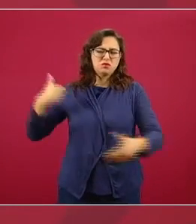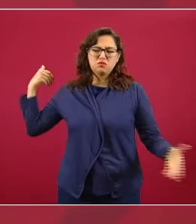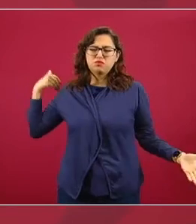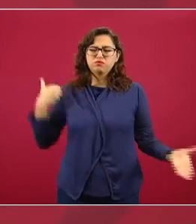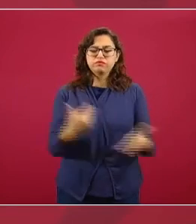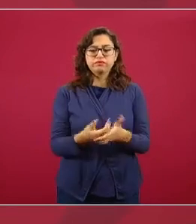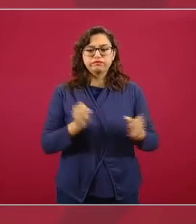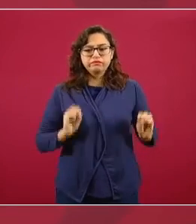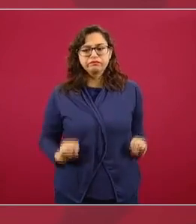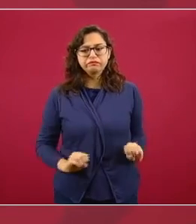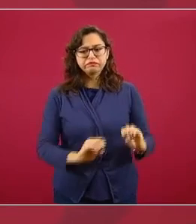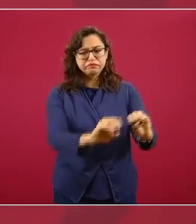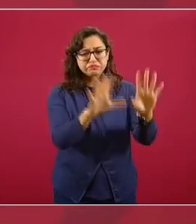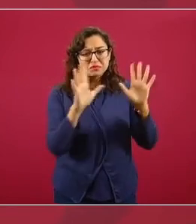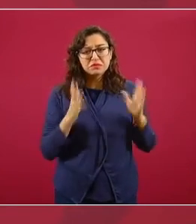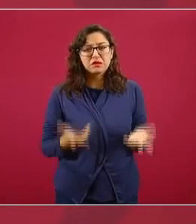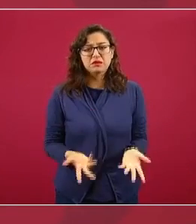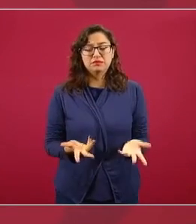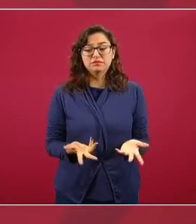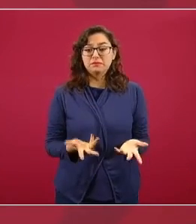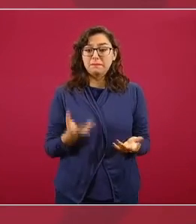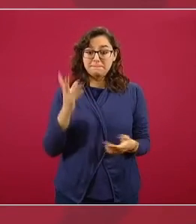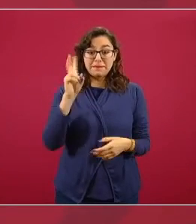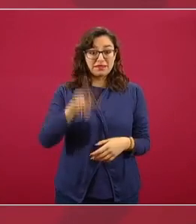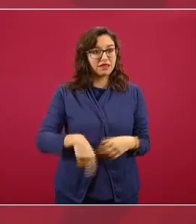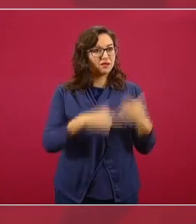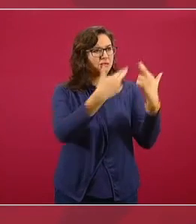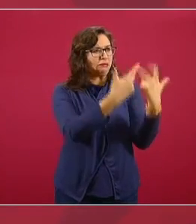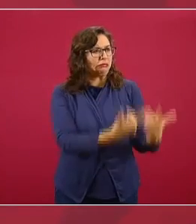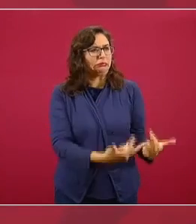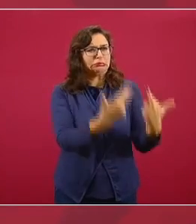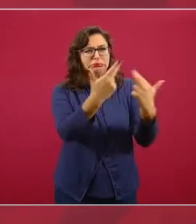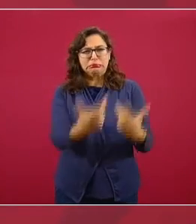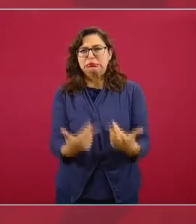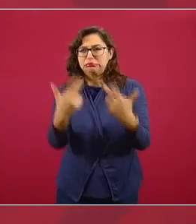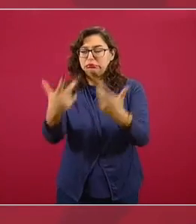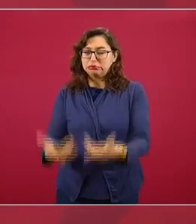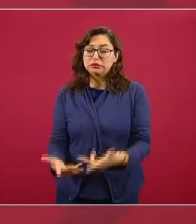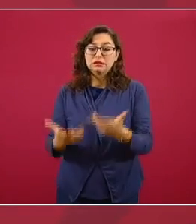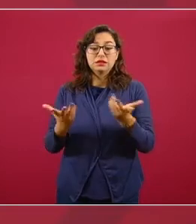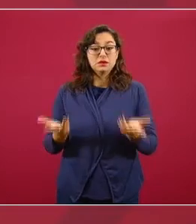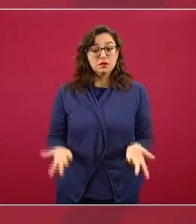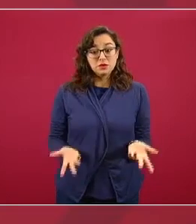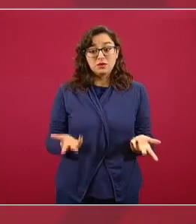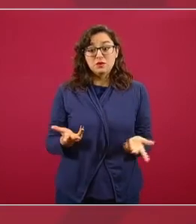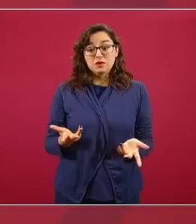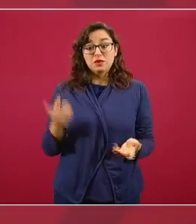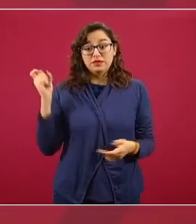en muy mal estado las escuelas. Para eso